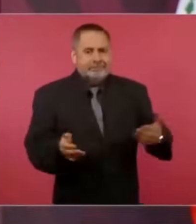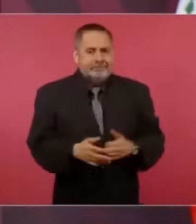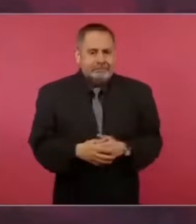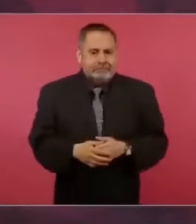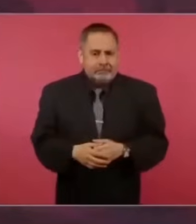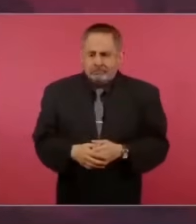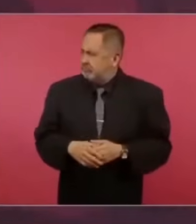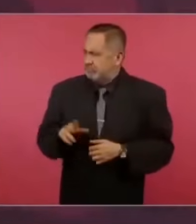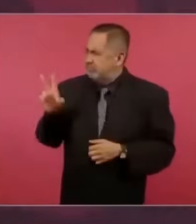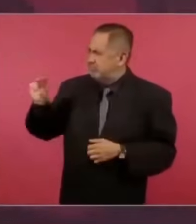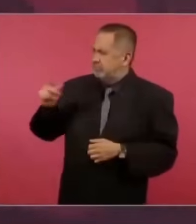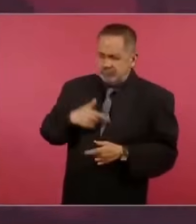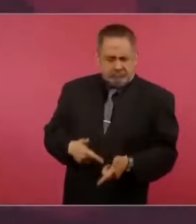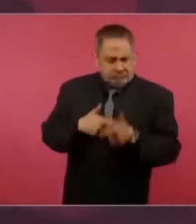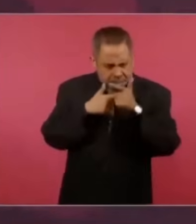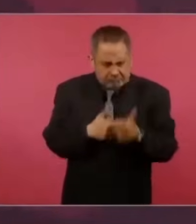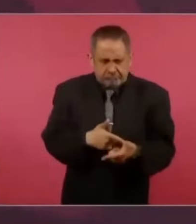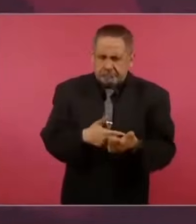vamos a seguir